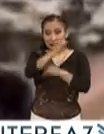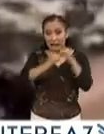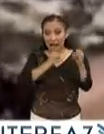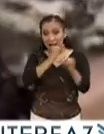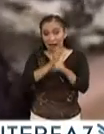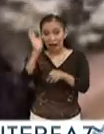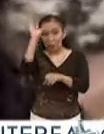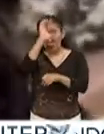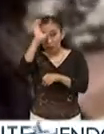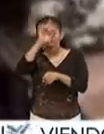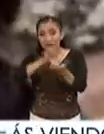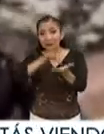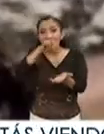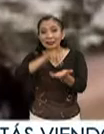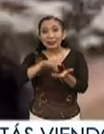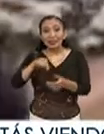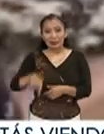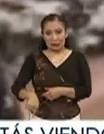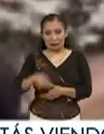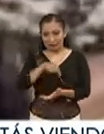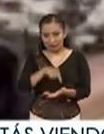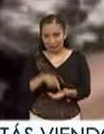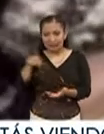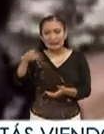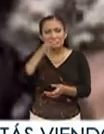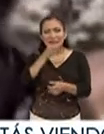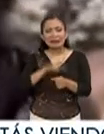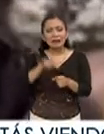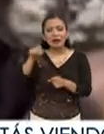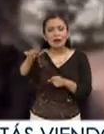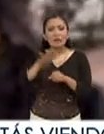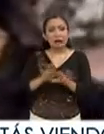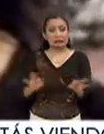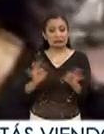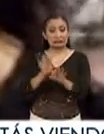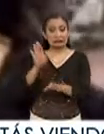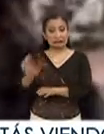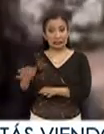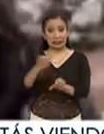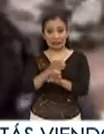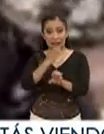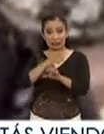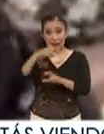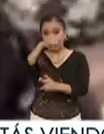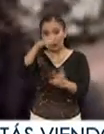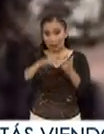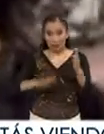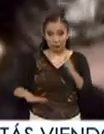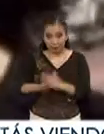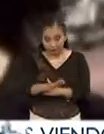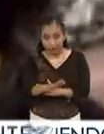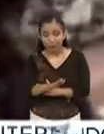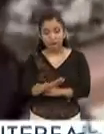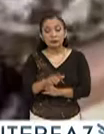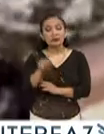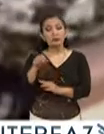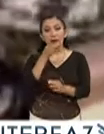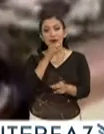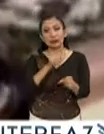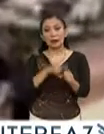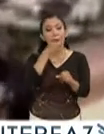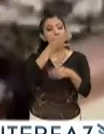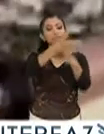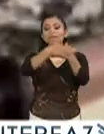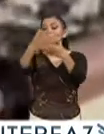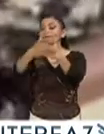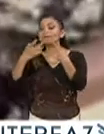Internacional de Cultura de Saltillo. Y bueno, este festival es uno de los más importantes de esta región. Este festival